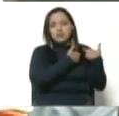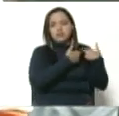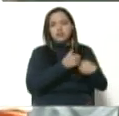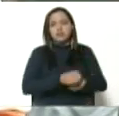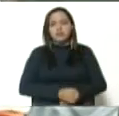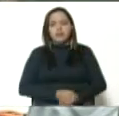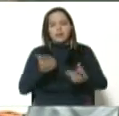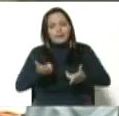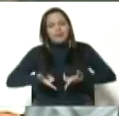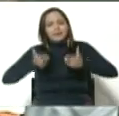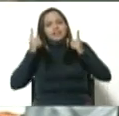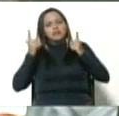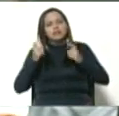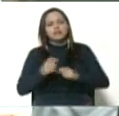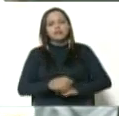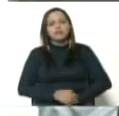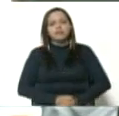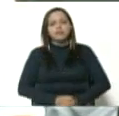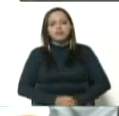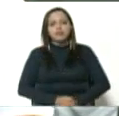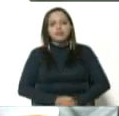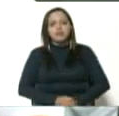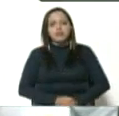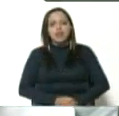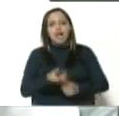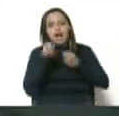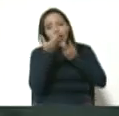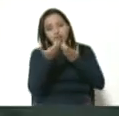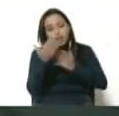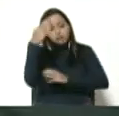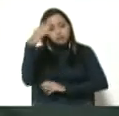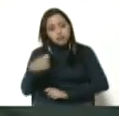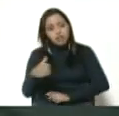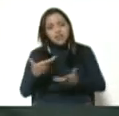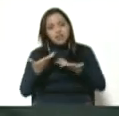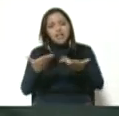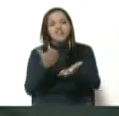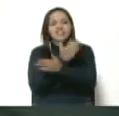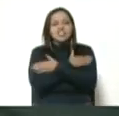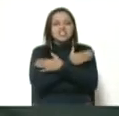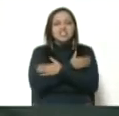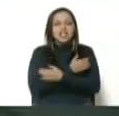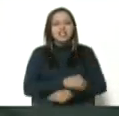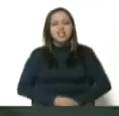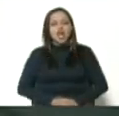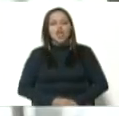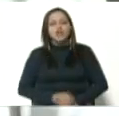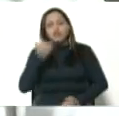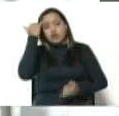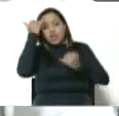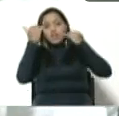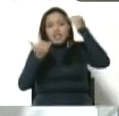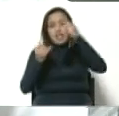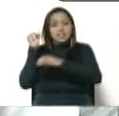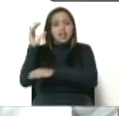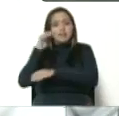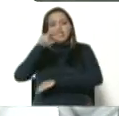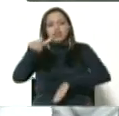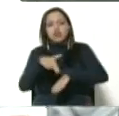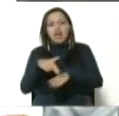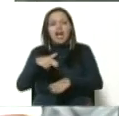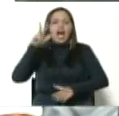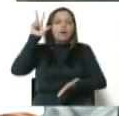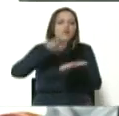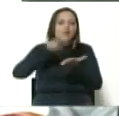nos permitimos dirigirnos a usted en la oportunidad de felicitar la iniciativa parlamentaria aprobada y